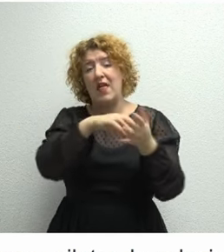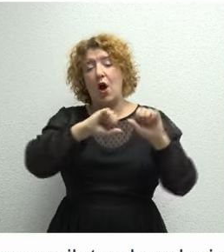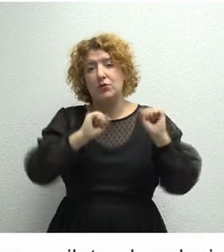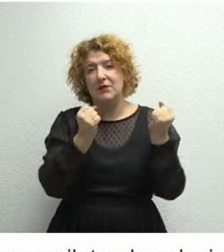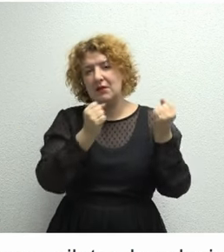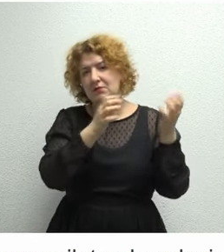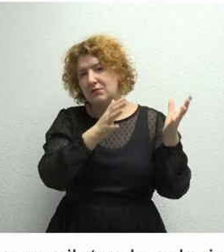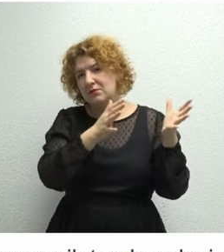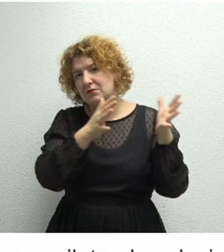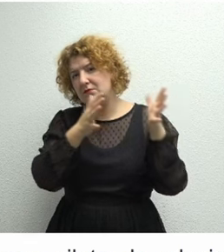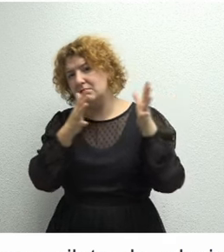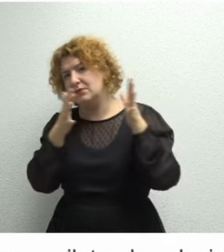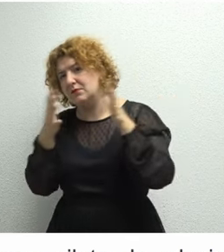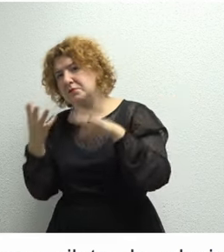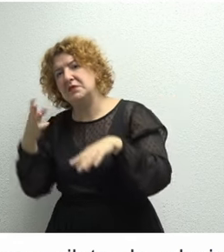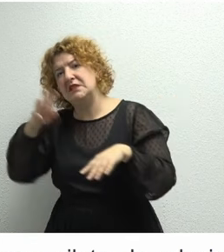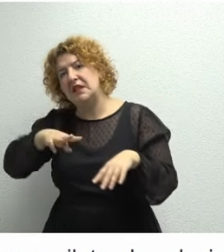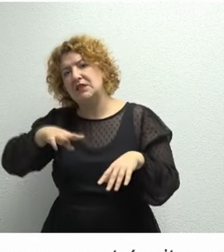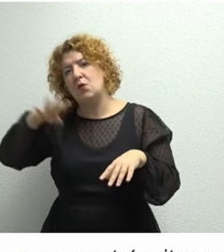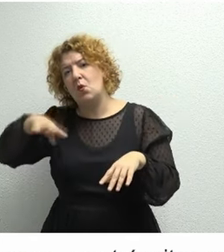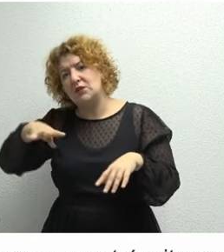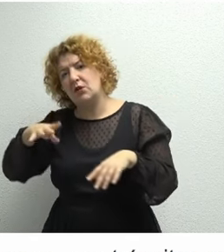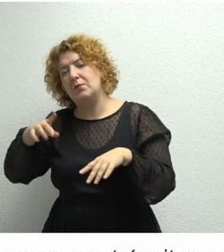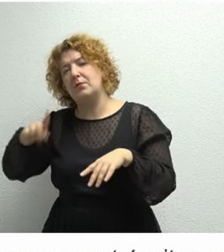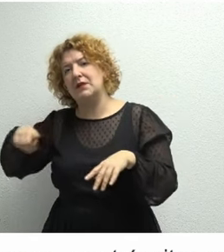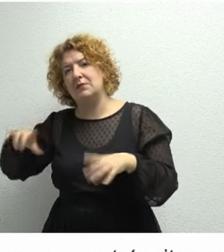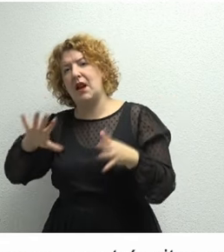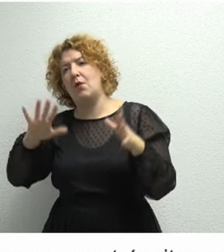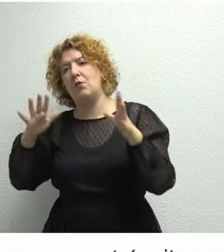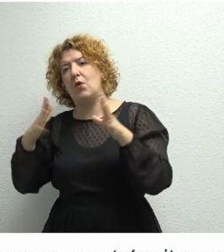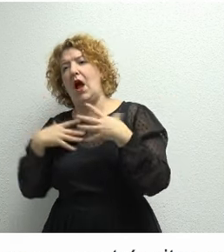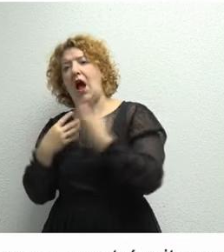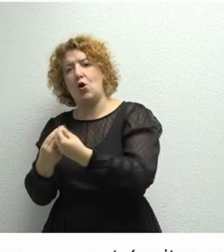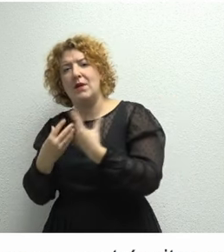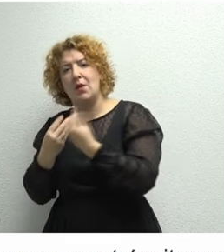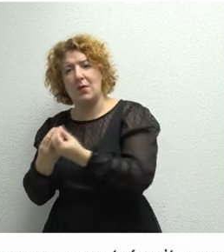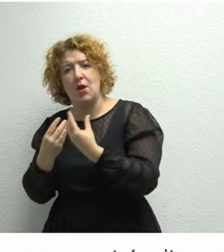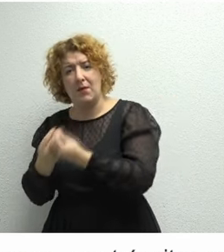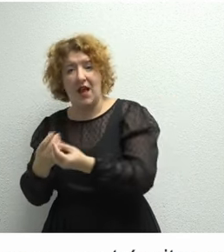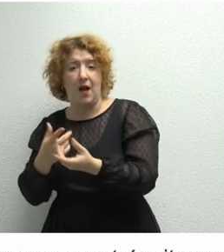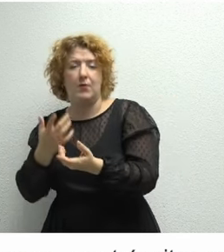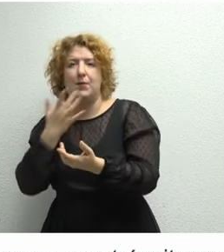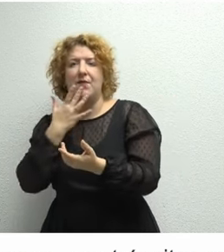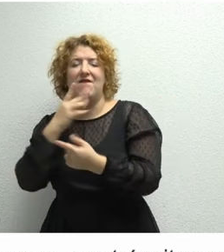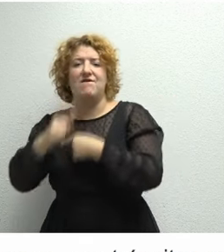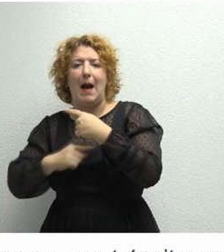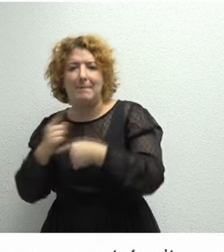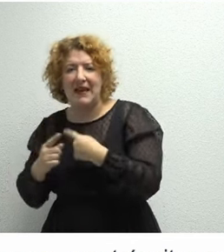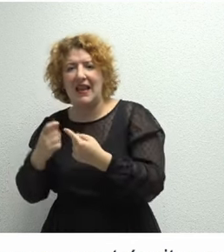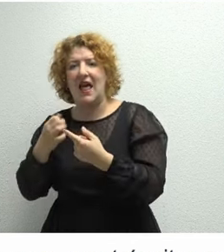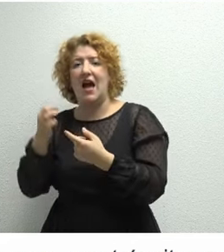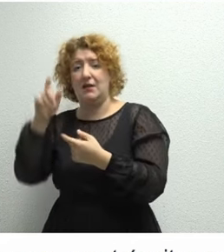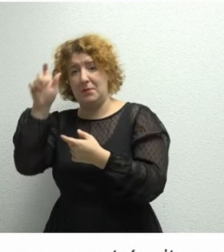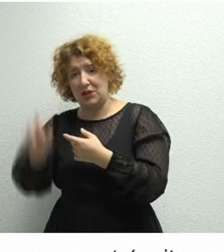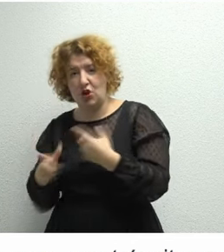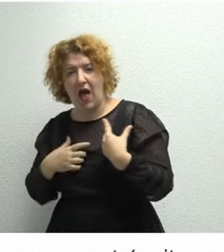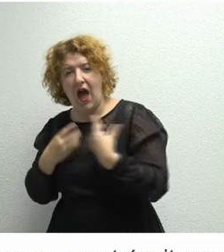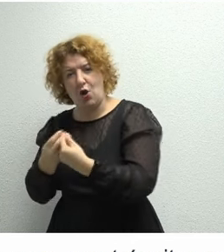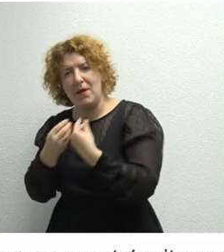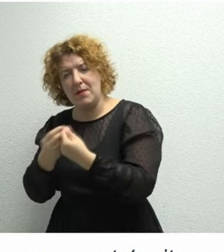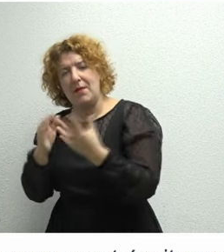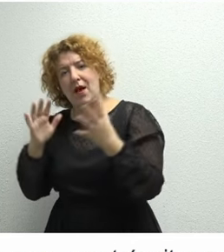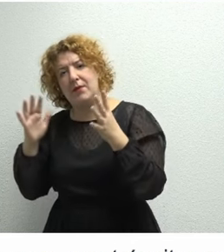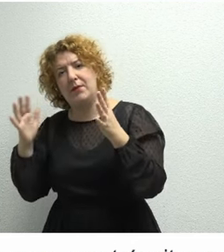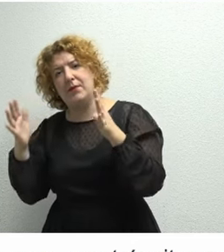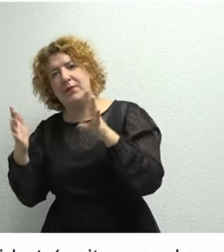tránsitos que han durado tres y cuat meses acompañando el proceso a la persona a la familia y también el proyecto mi casa está siendo una oportunidad